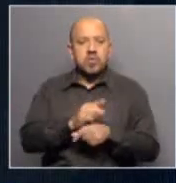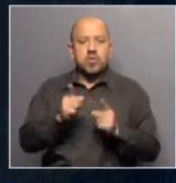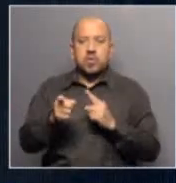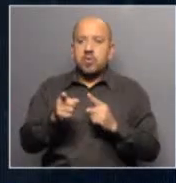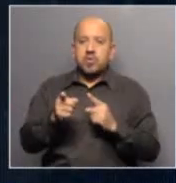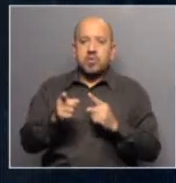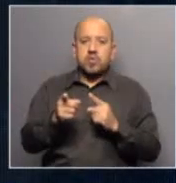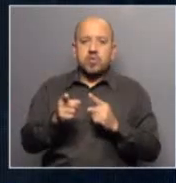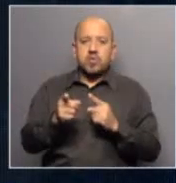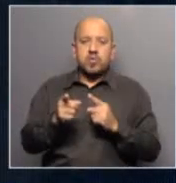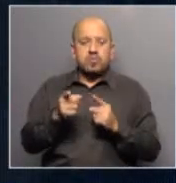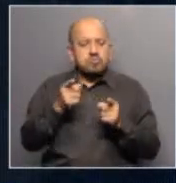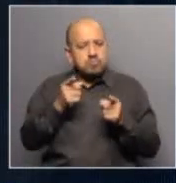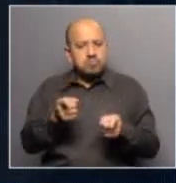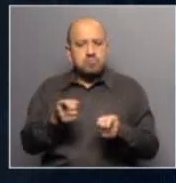pretende